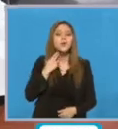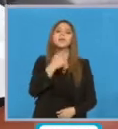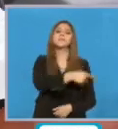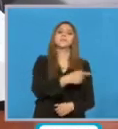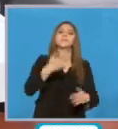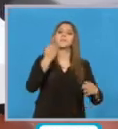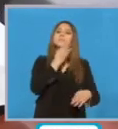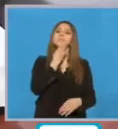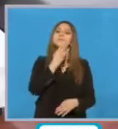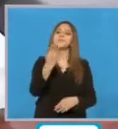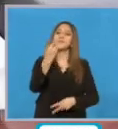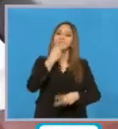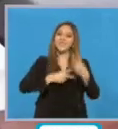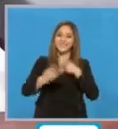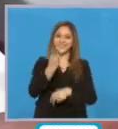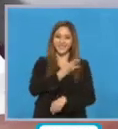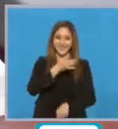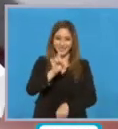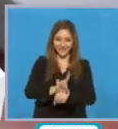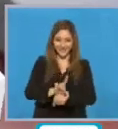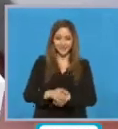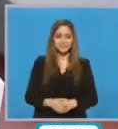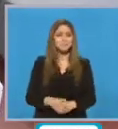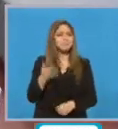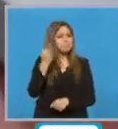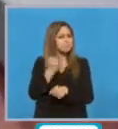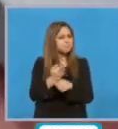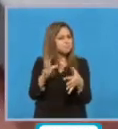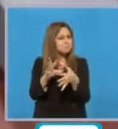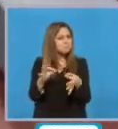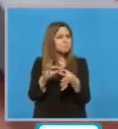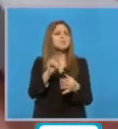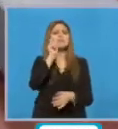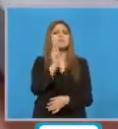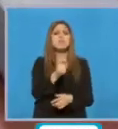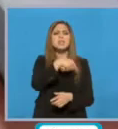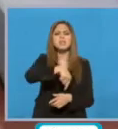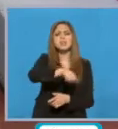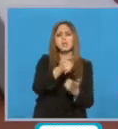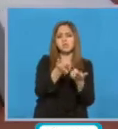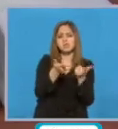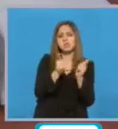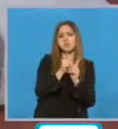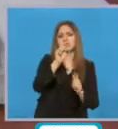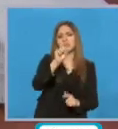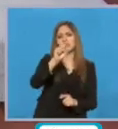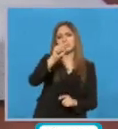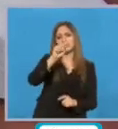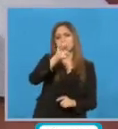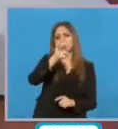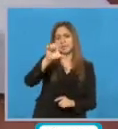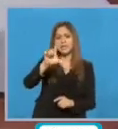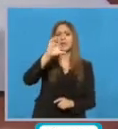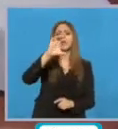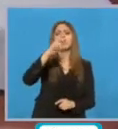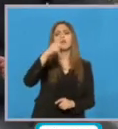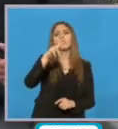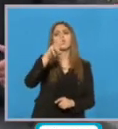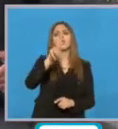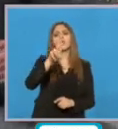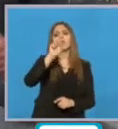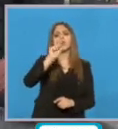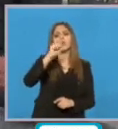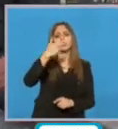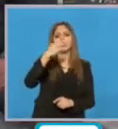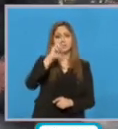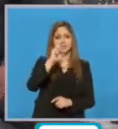buenos días. gracias, ¿Cómo buenos días. están? Cuéntanos un gracias. poco, ¿qué es esto de Steel Crushers, este equipo? ¿Qué hacen ustedes? Bueno, pues los Steel